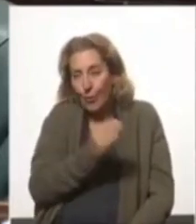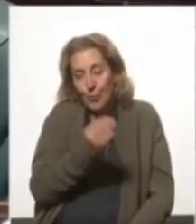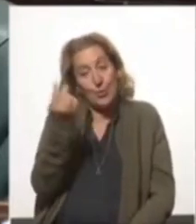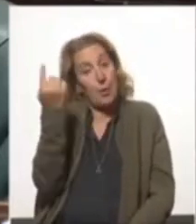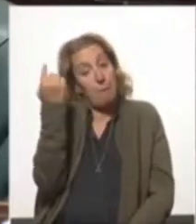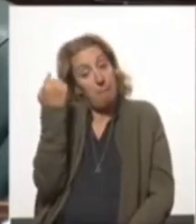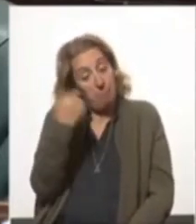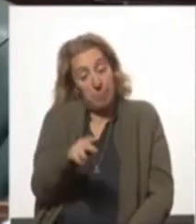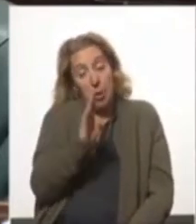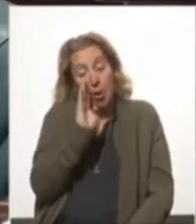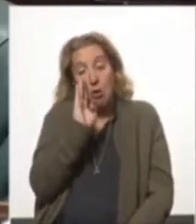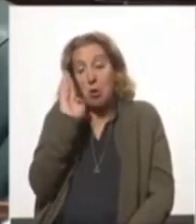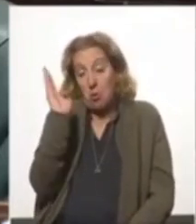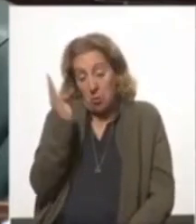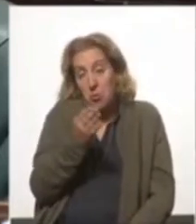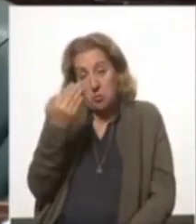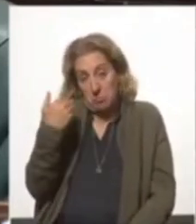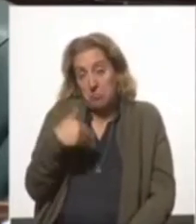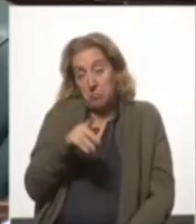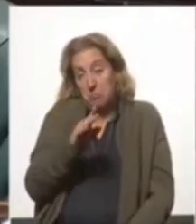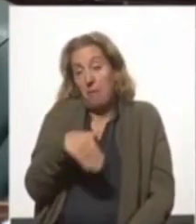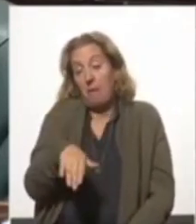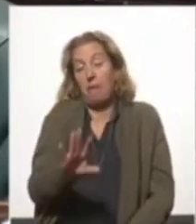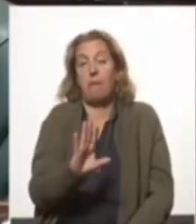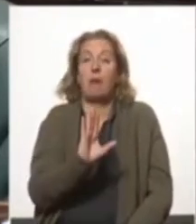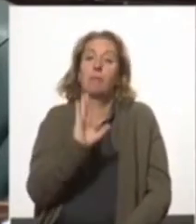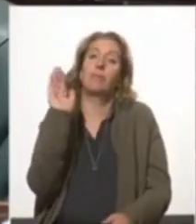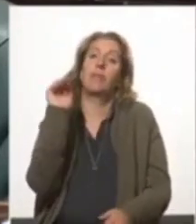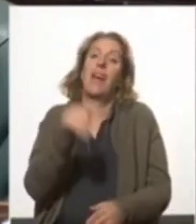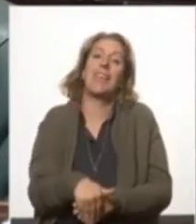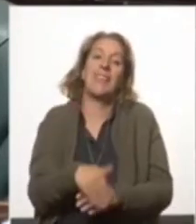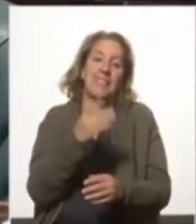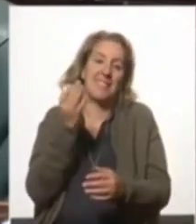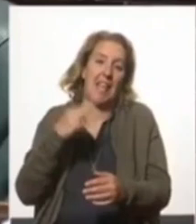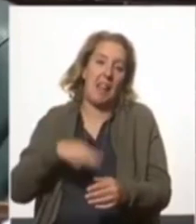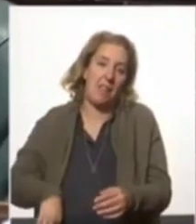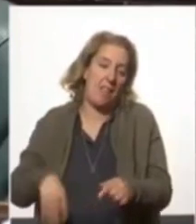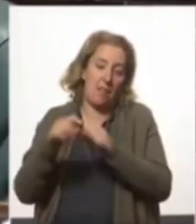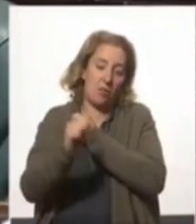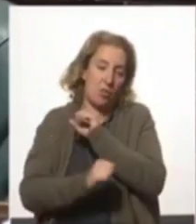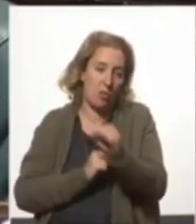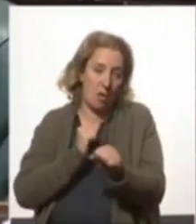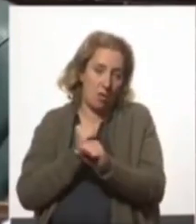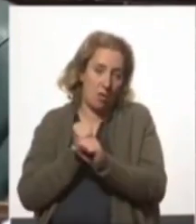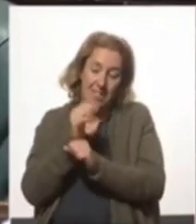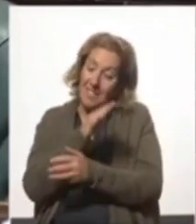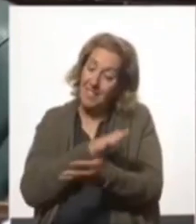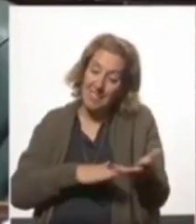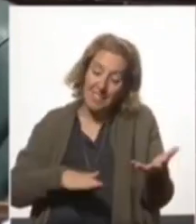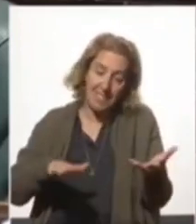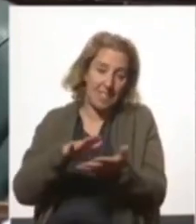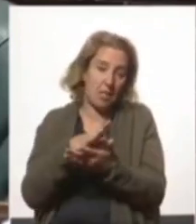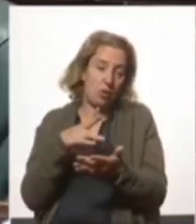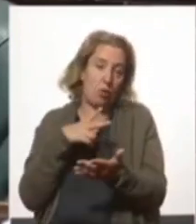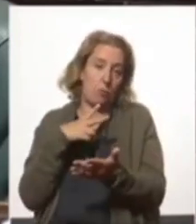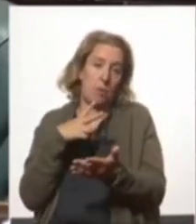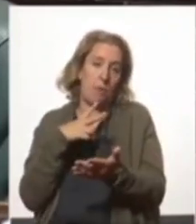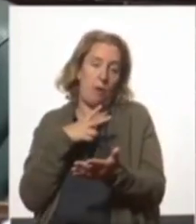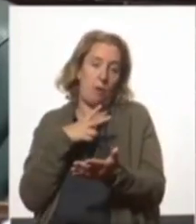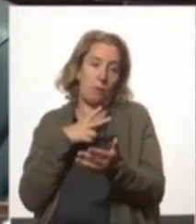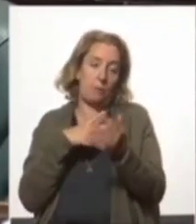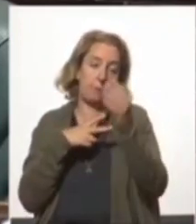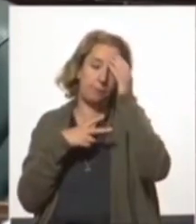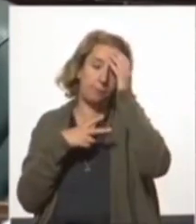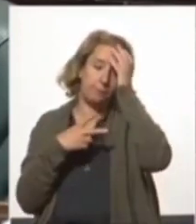que va a haber caída salarial en todos estos años, tanto en el sector privado, por las pautas que se